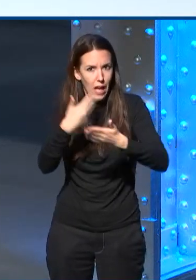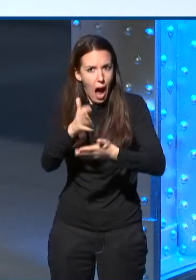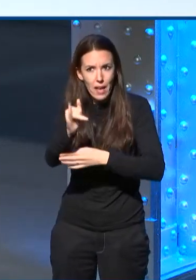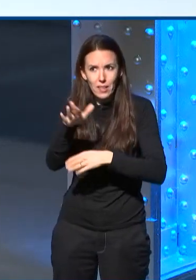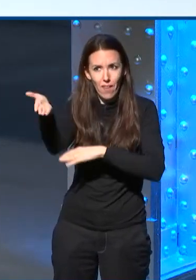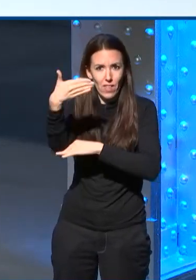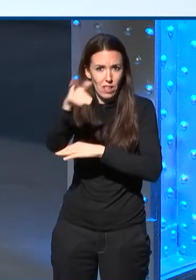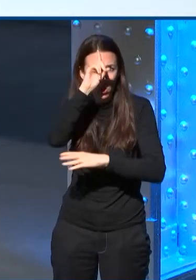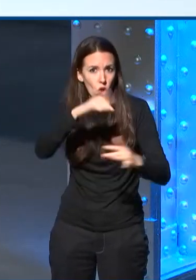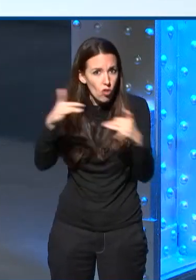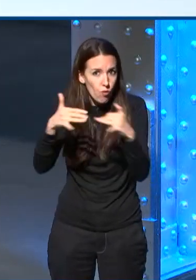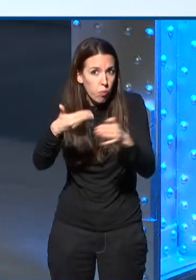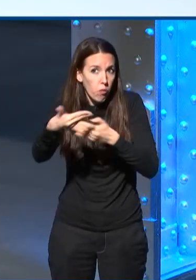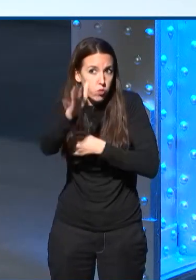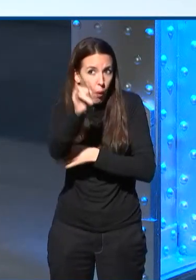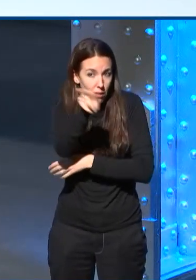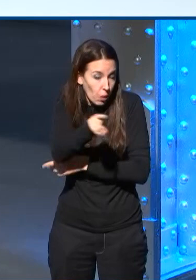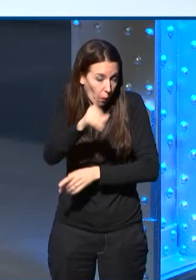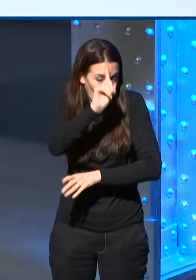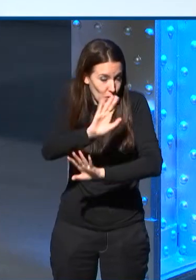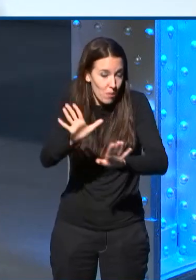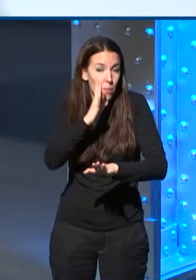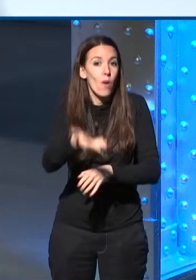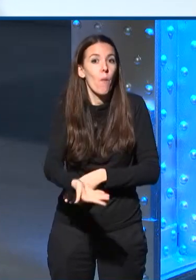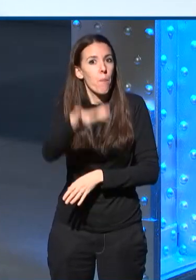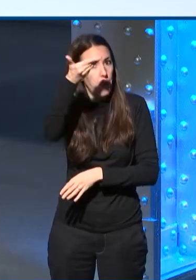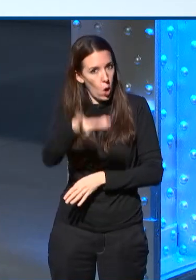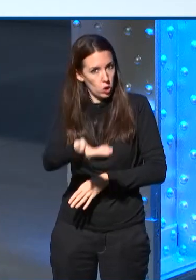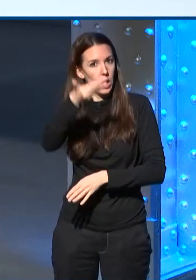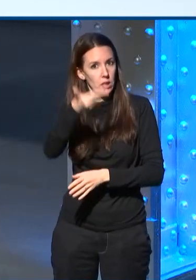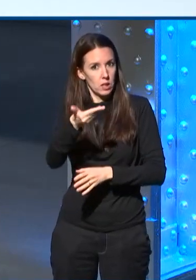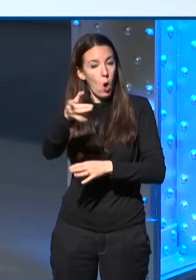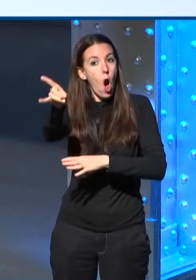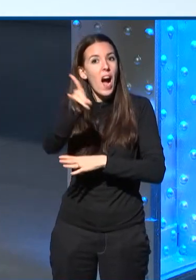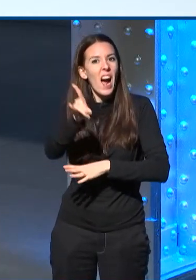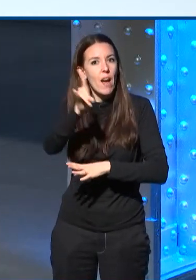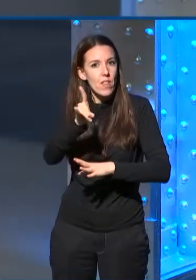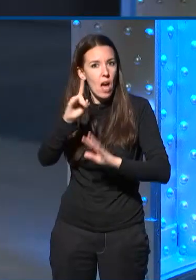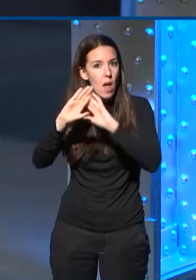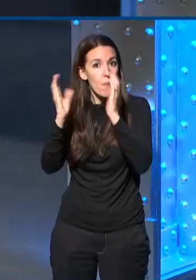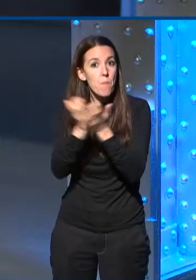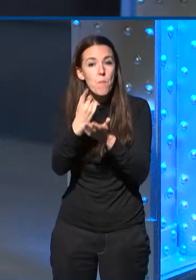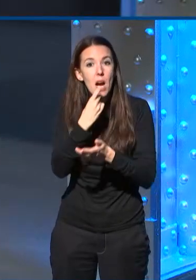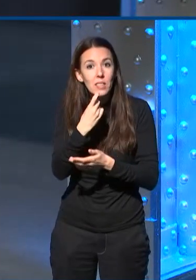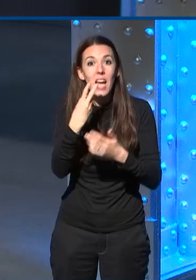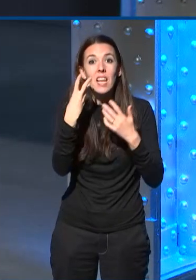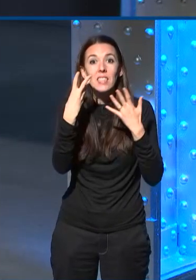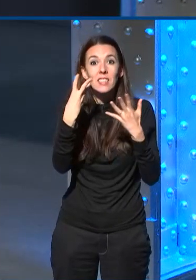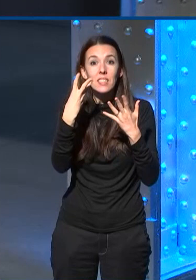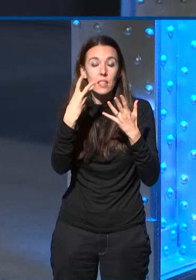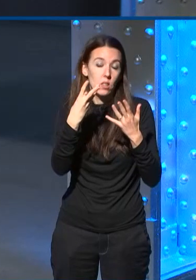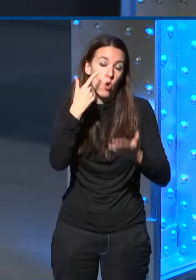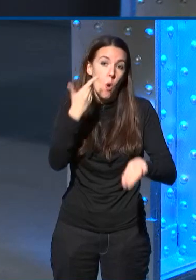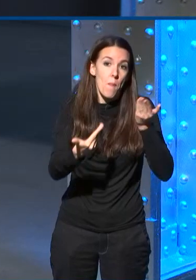sé si equipo de fútbol tendrá en el futuro, pero bueno, importantísimo, la gravedad en Marte es el 38% de la gravedad